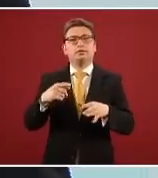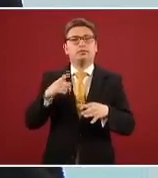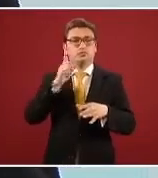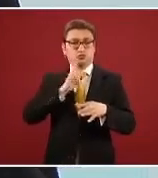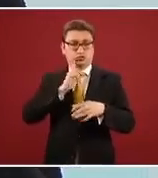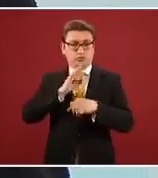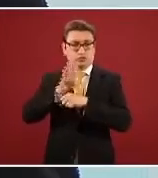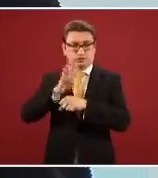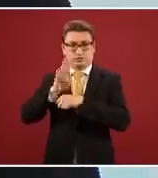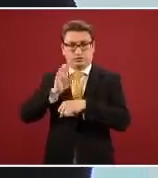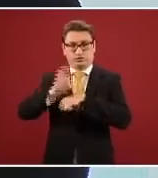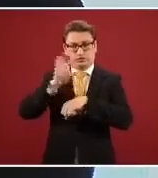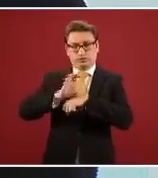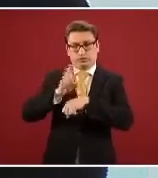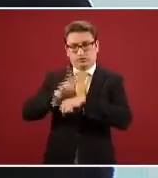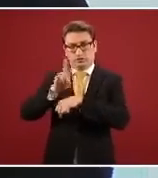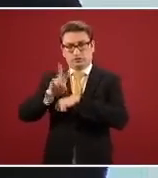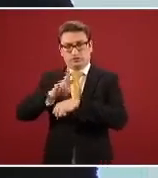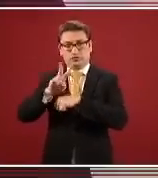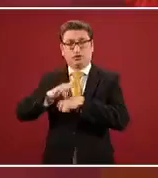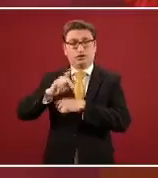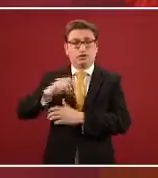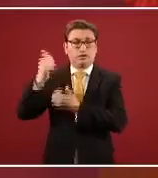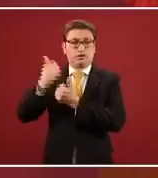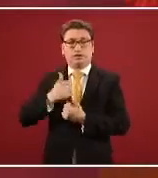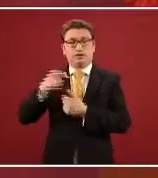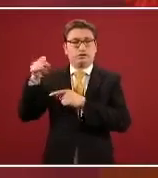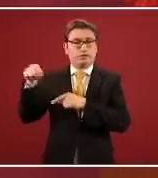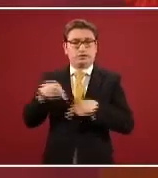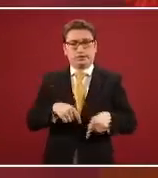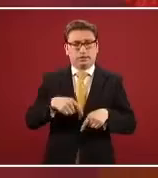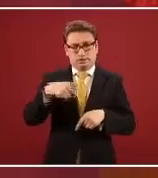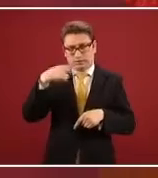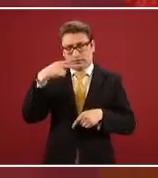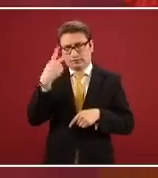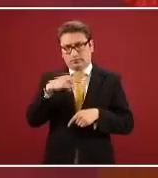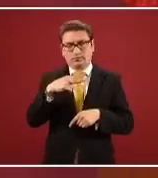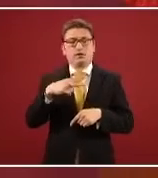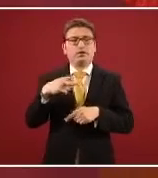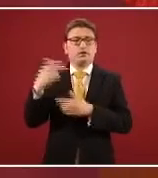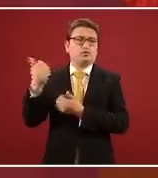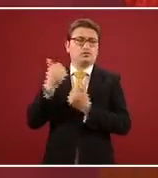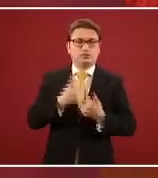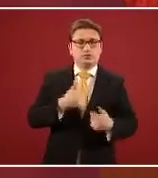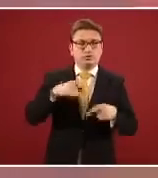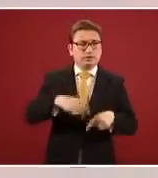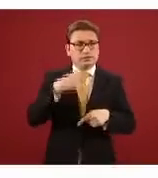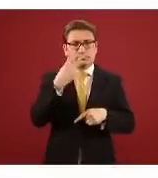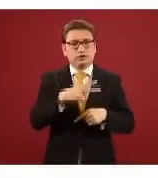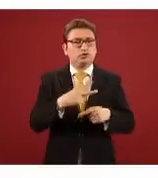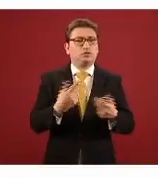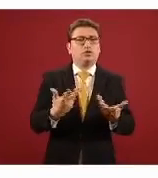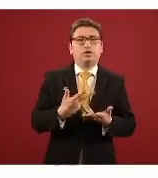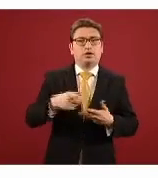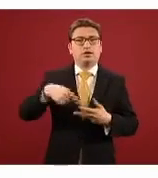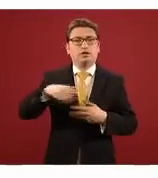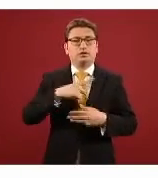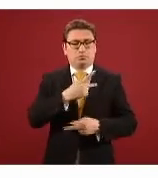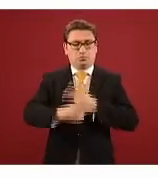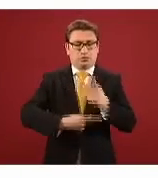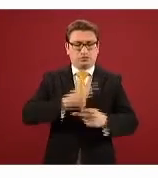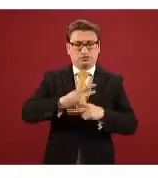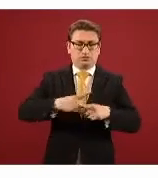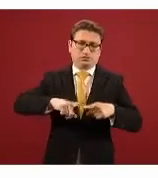brasileñas, colombianas, venezolanas que eran introducidas de forma lícita al país, pero que al llegar al país se les retiraba su